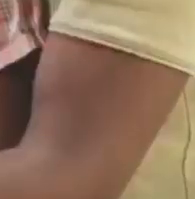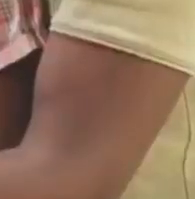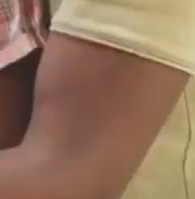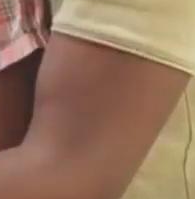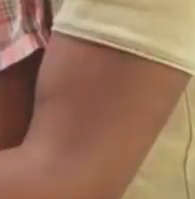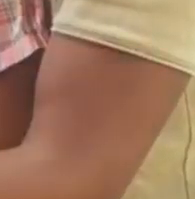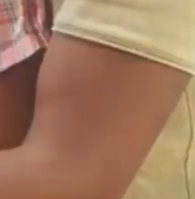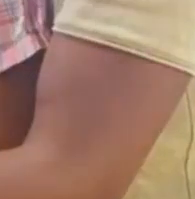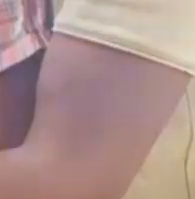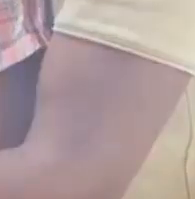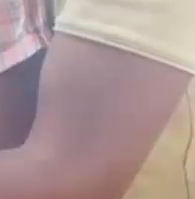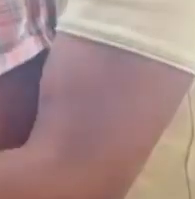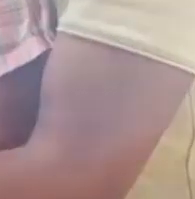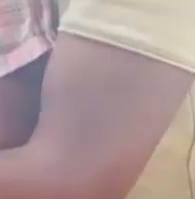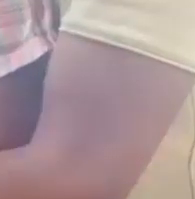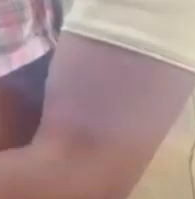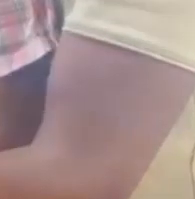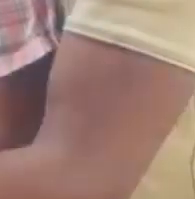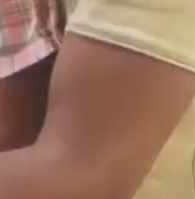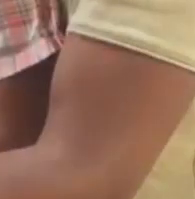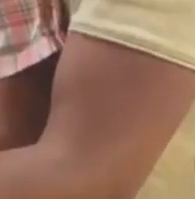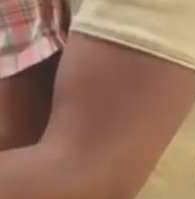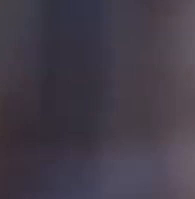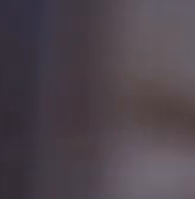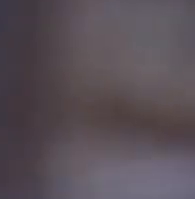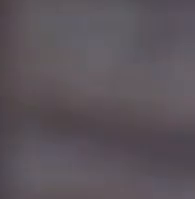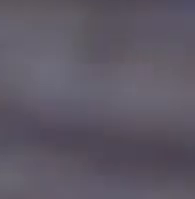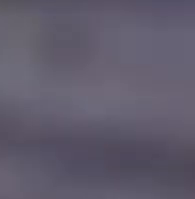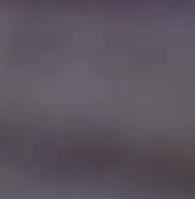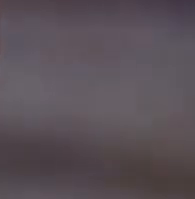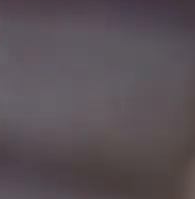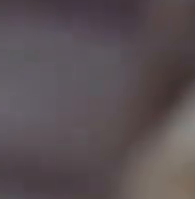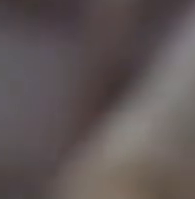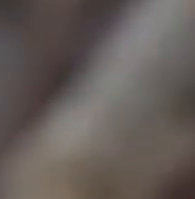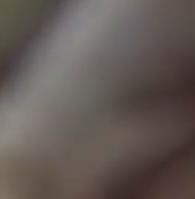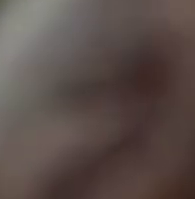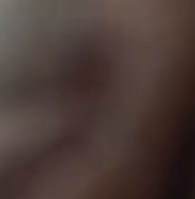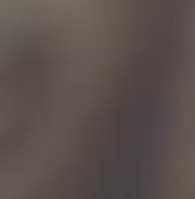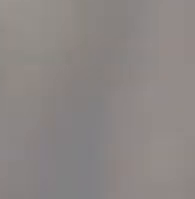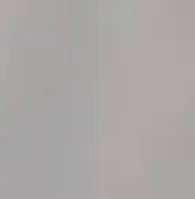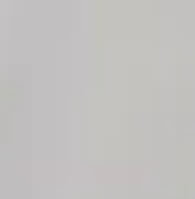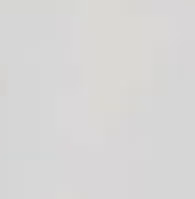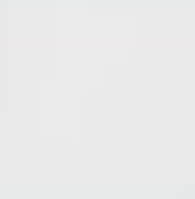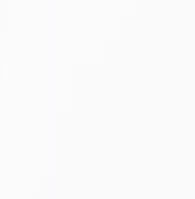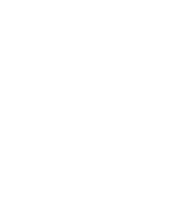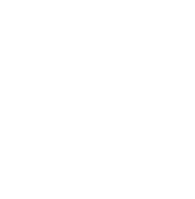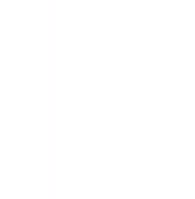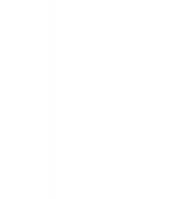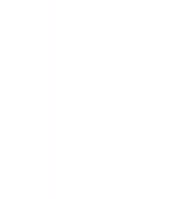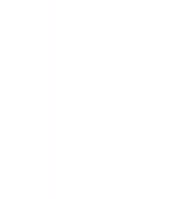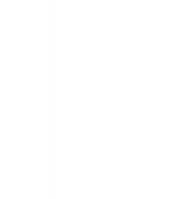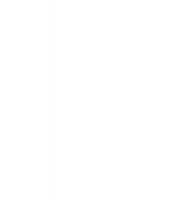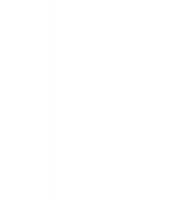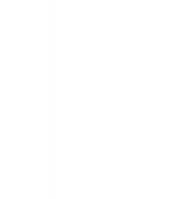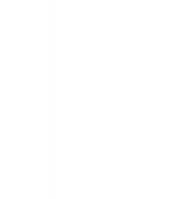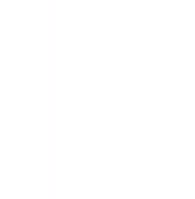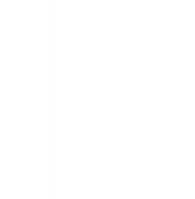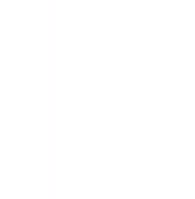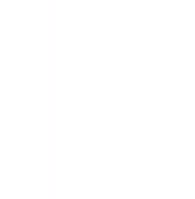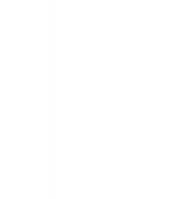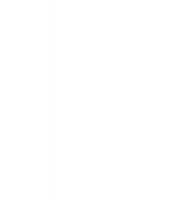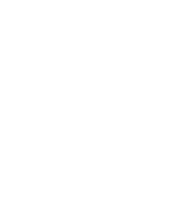Es momento de valorar lo más simple que tenemos para que nuestra energía siga intacta. Check, Grupo